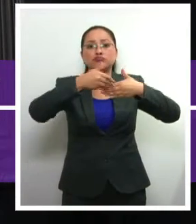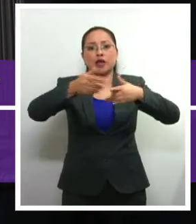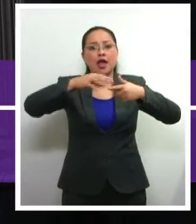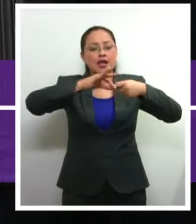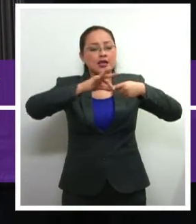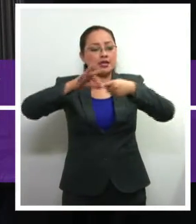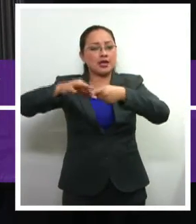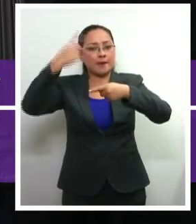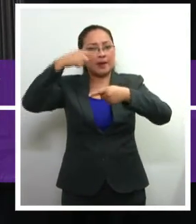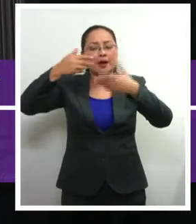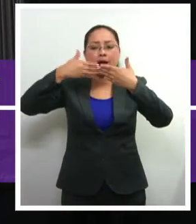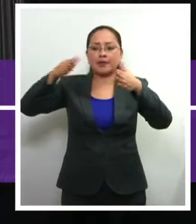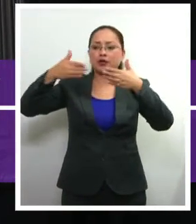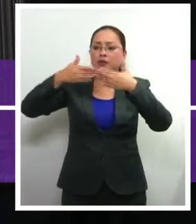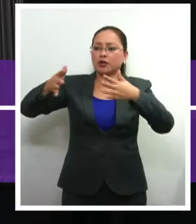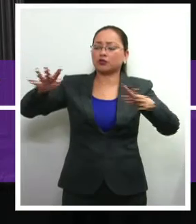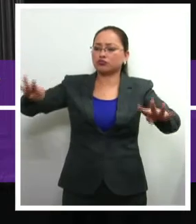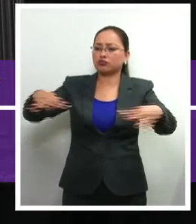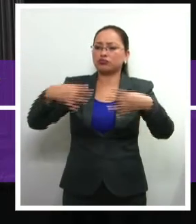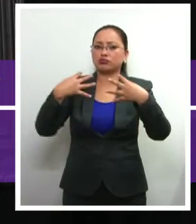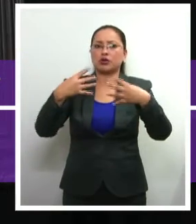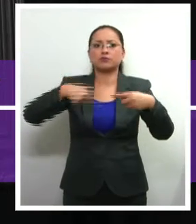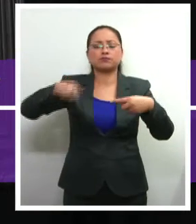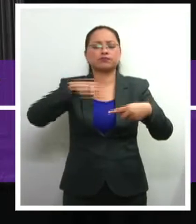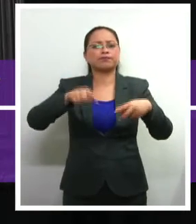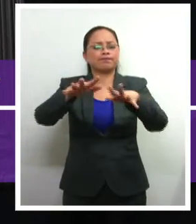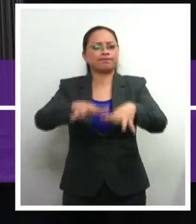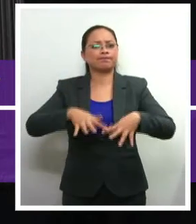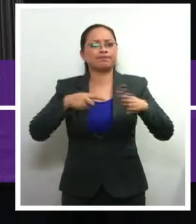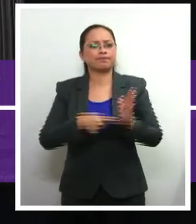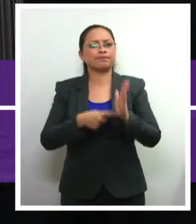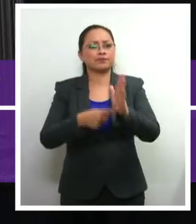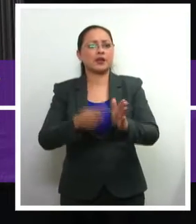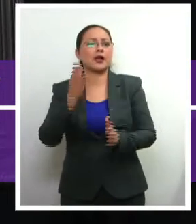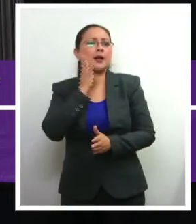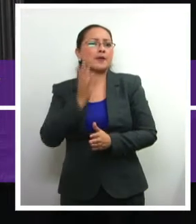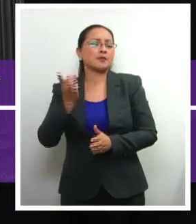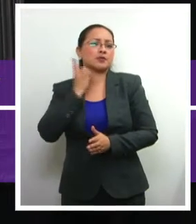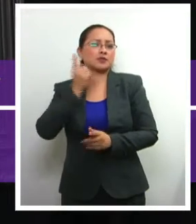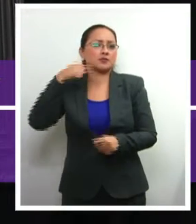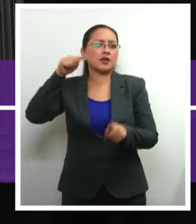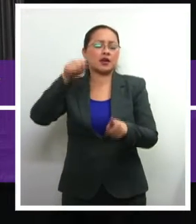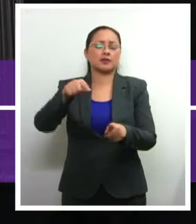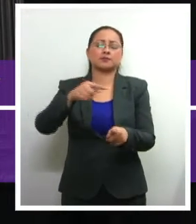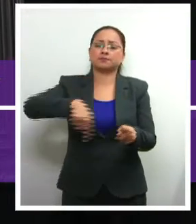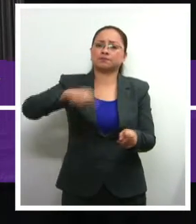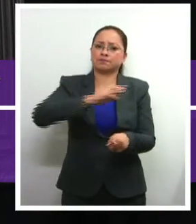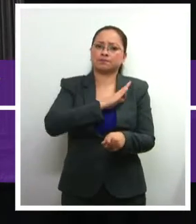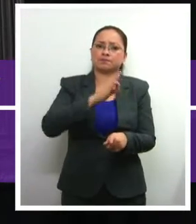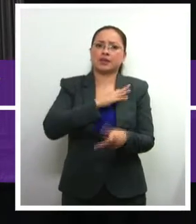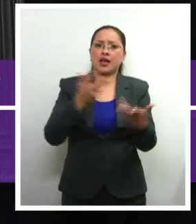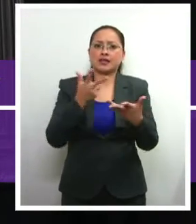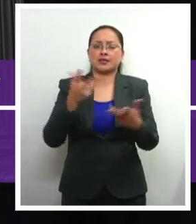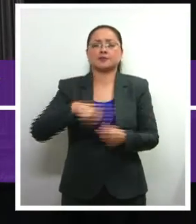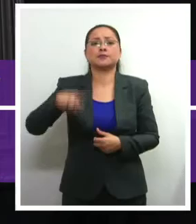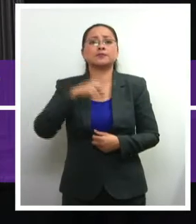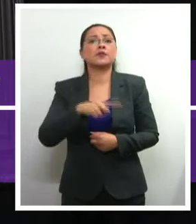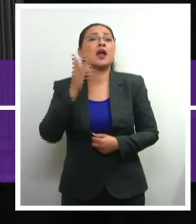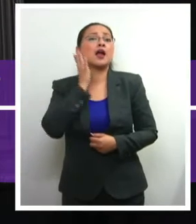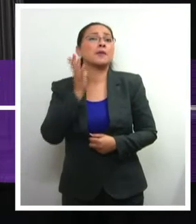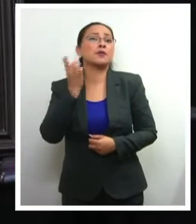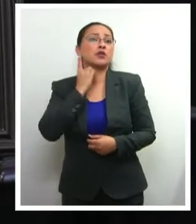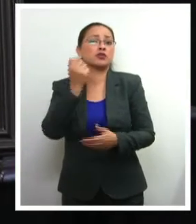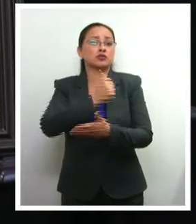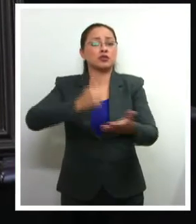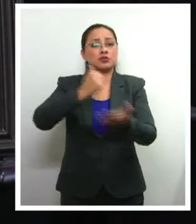el Parlamento abierto en el Poder Legislativo de la Cámara de Diputados, de la